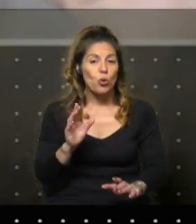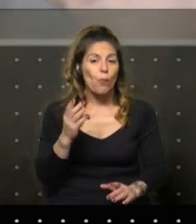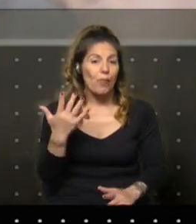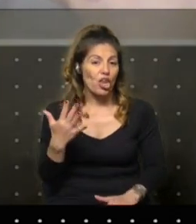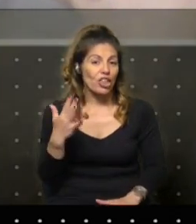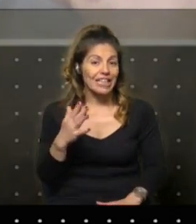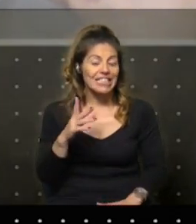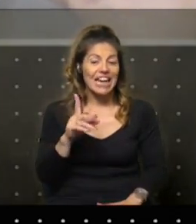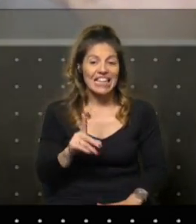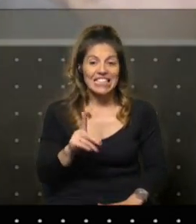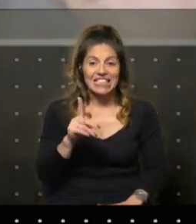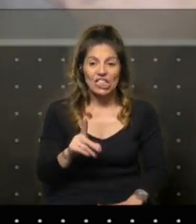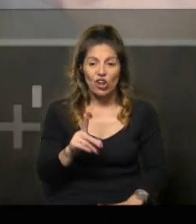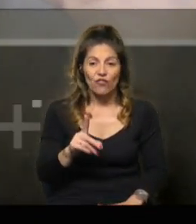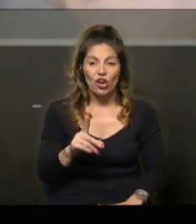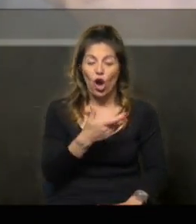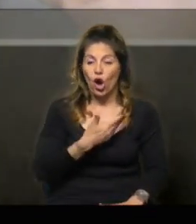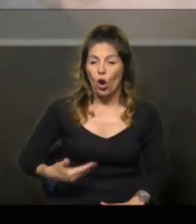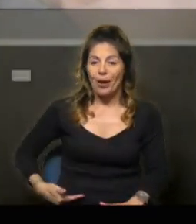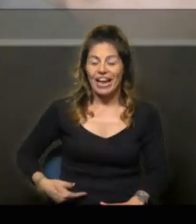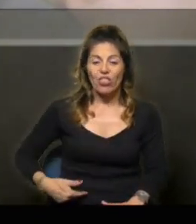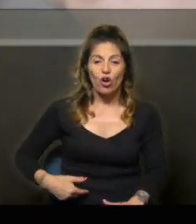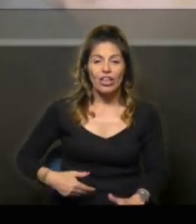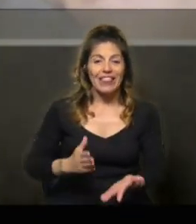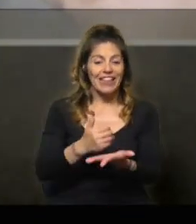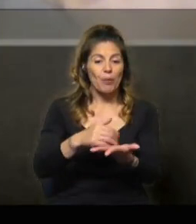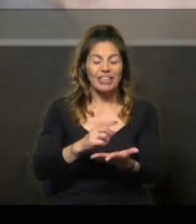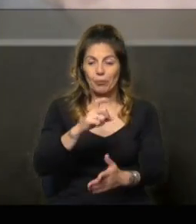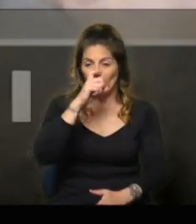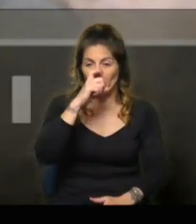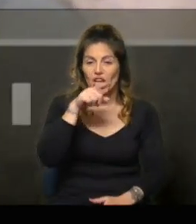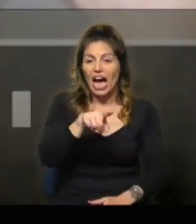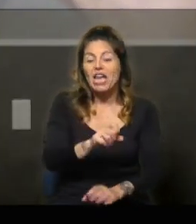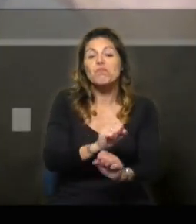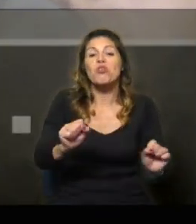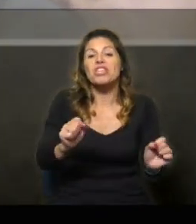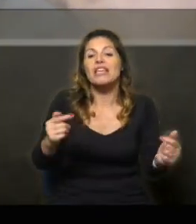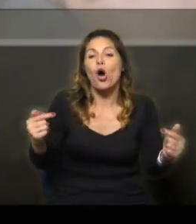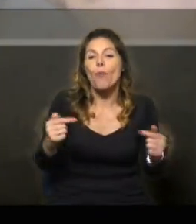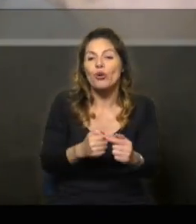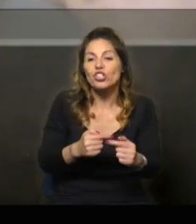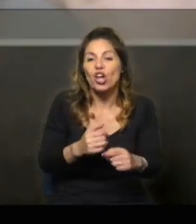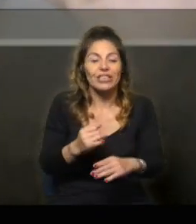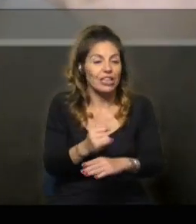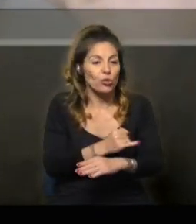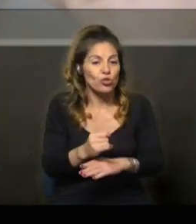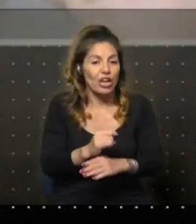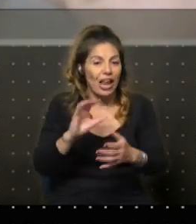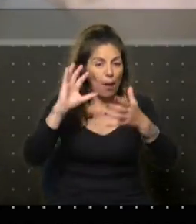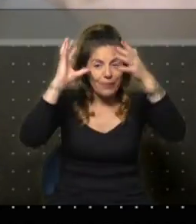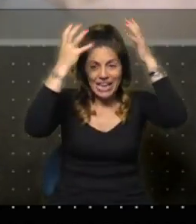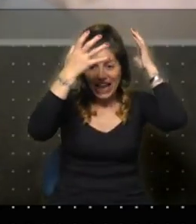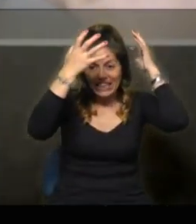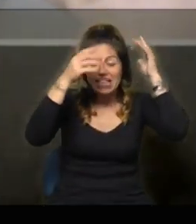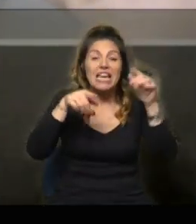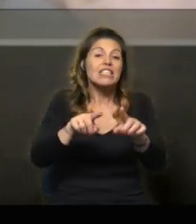gobernador de la provincia de Buenos Aires y allí podría ejercer el tono opositora institucional a mi ley esa